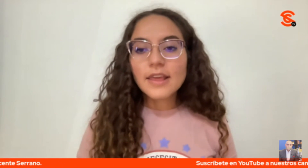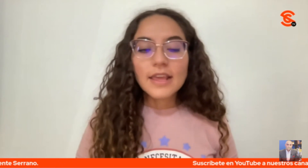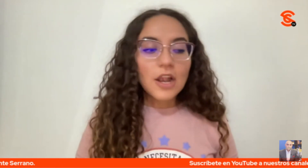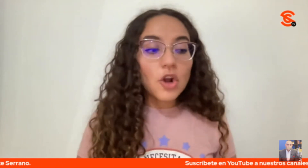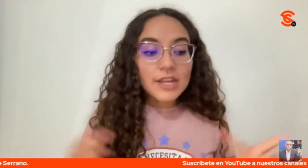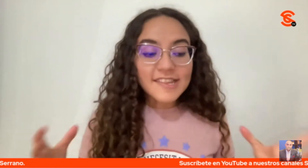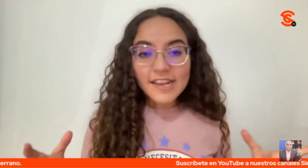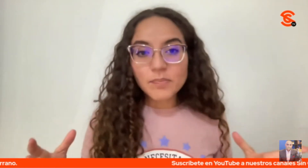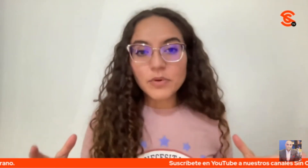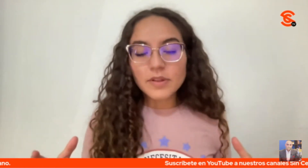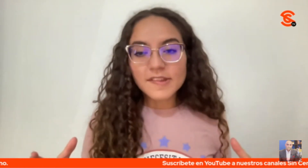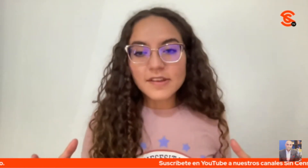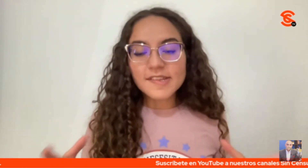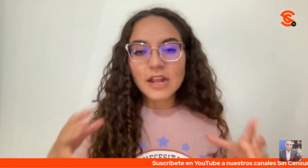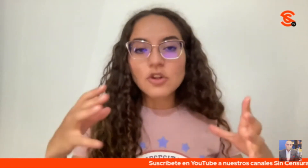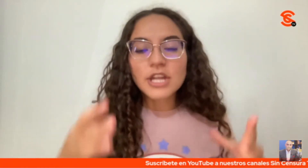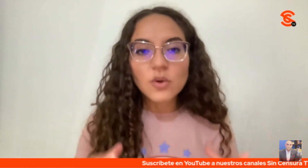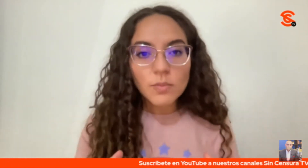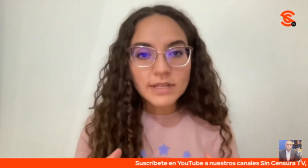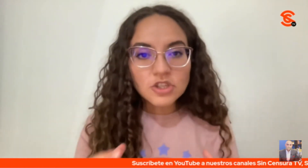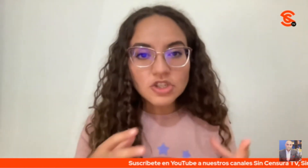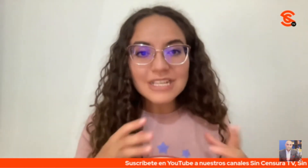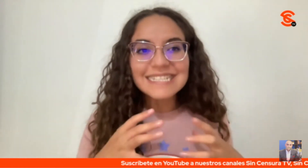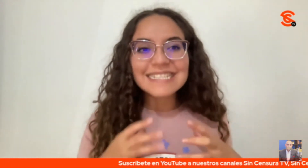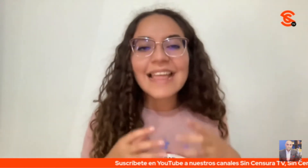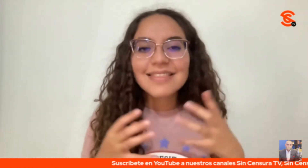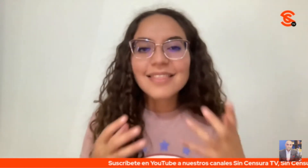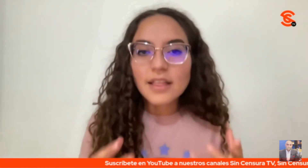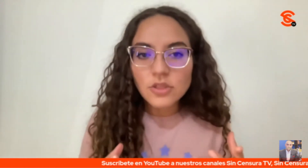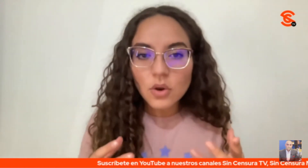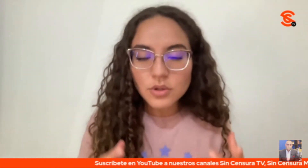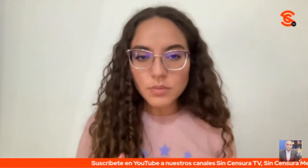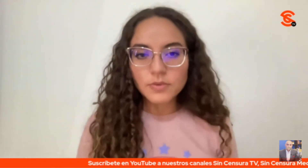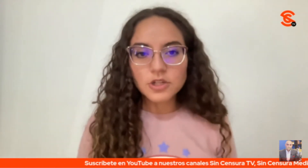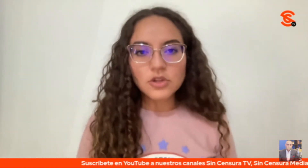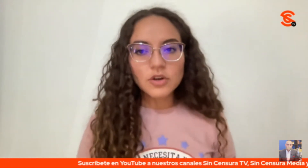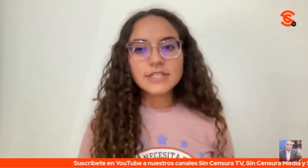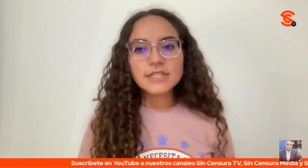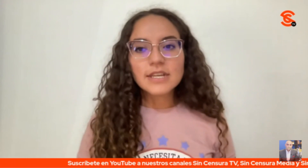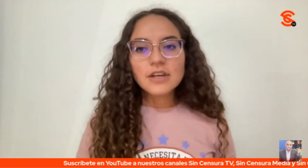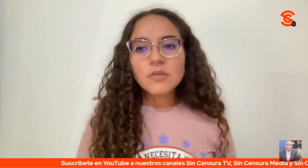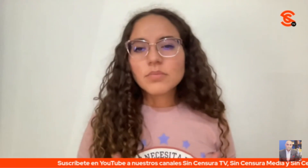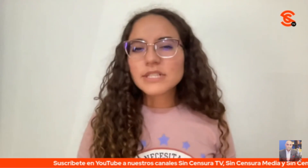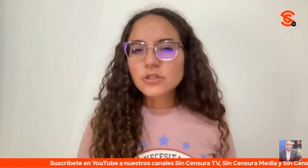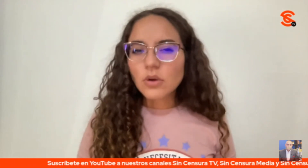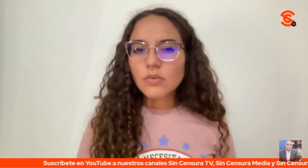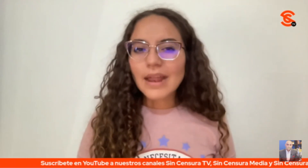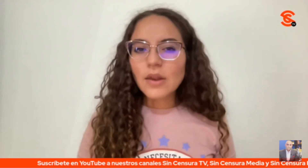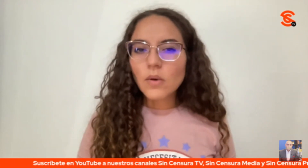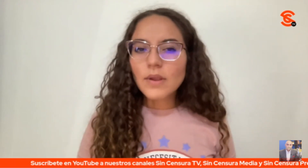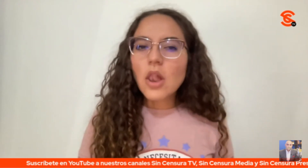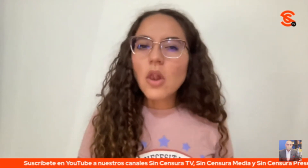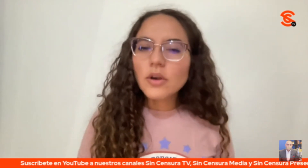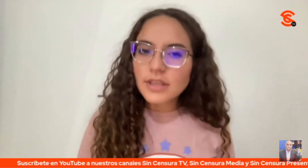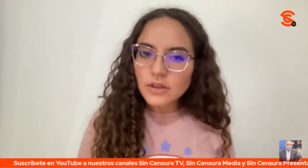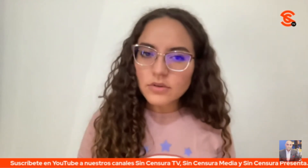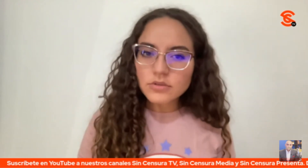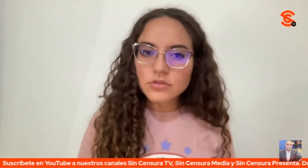nacional. Lo que sí les puedo decir es que los argumentos que están dando los opositores, pues son